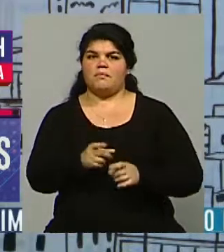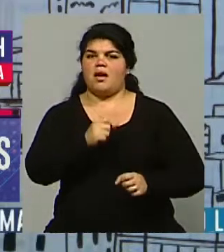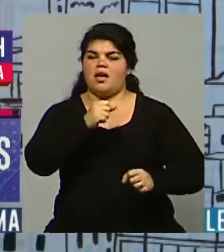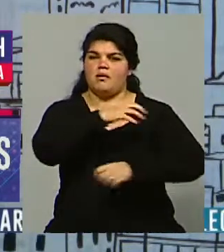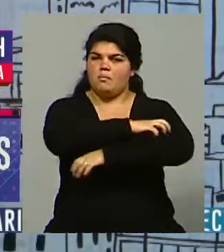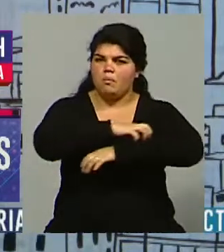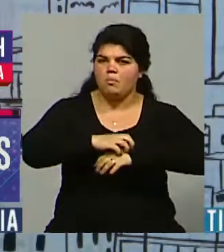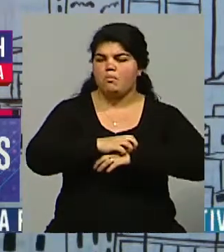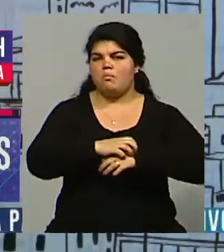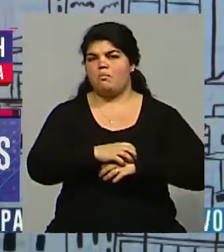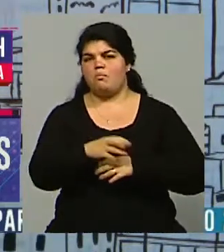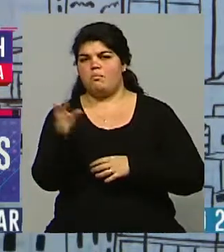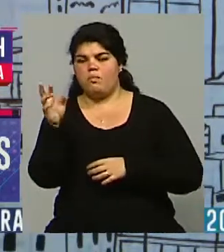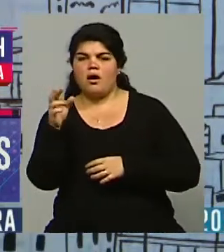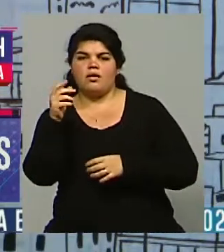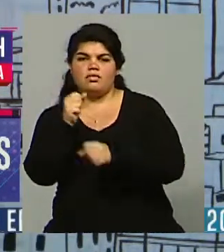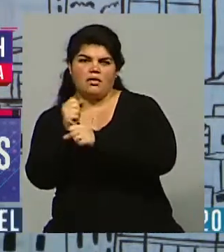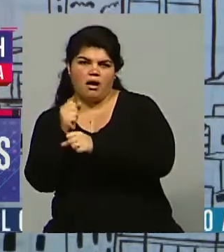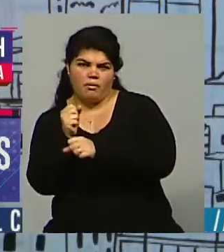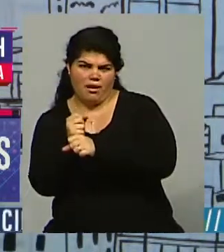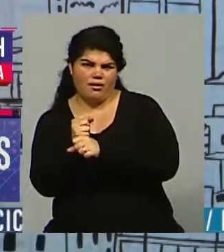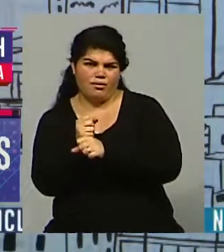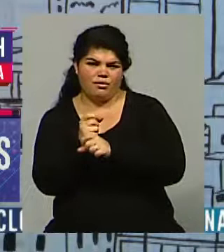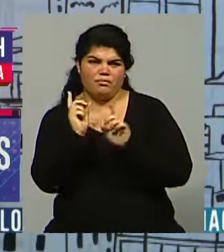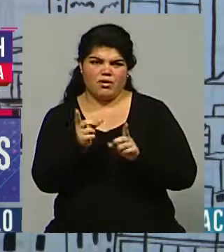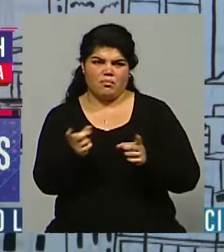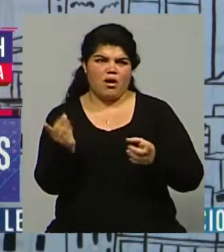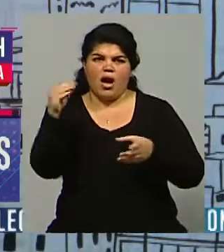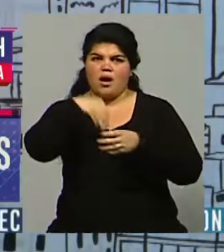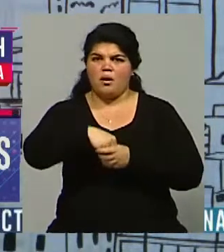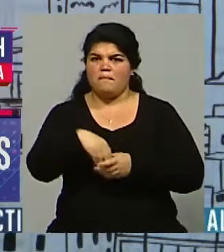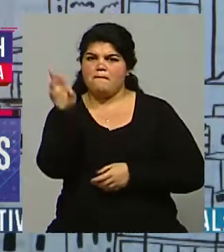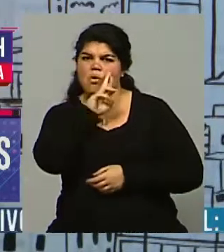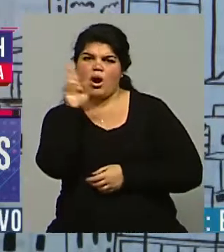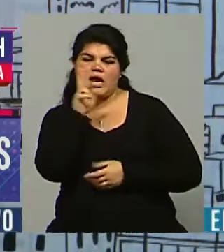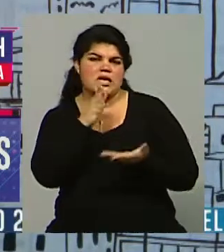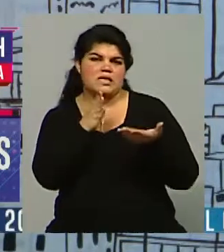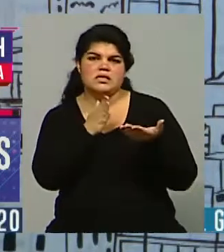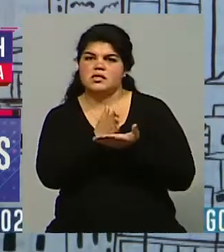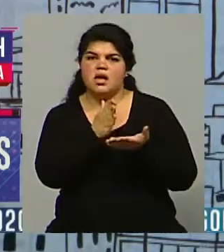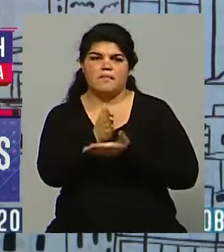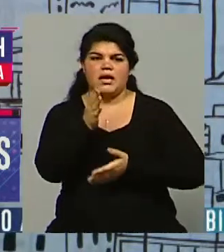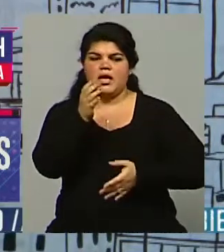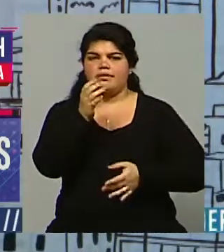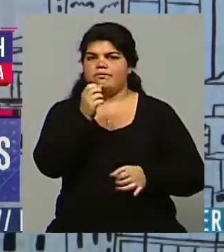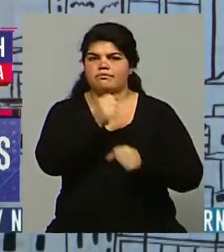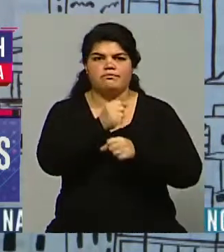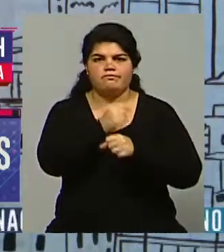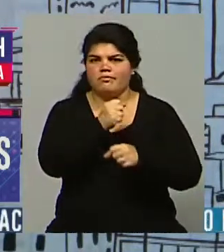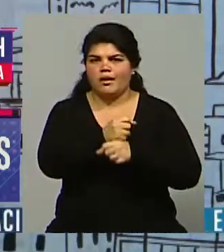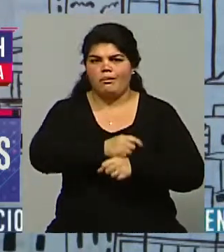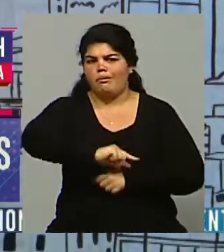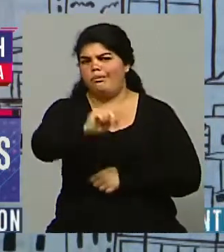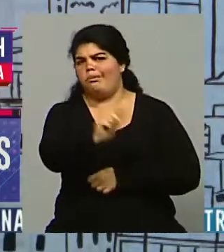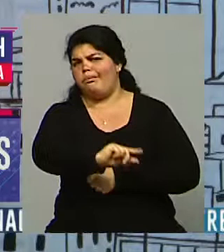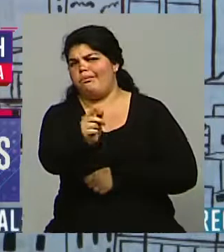¿no? Me parece que es un emergente más de este fenómeno. Las mujeres estamos más precarizadas en los trabajos. Justamente